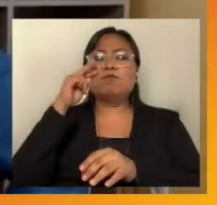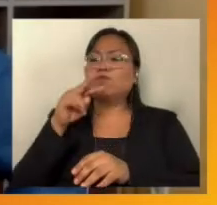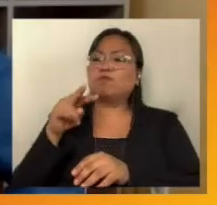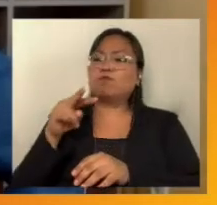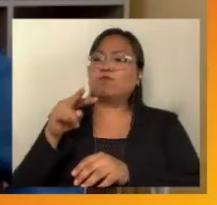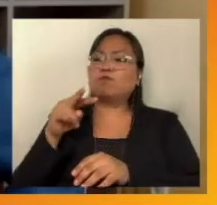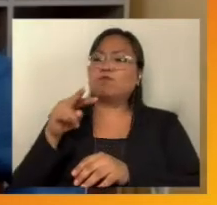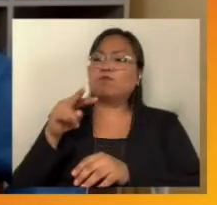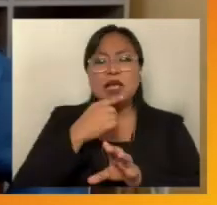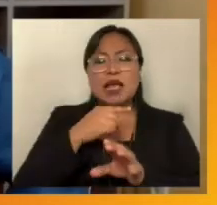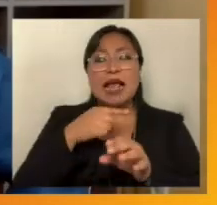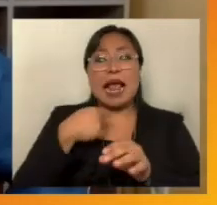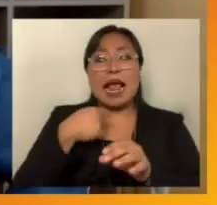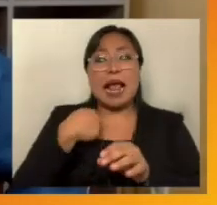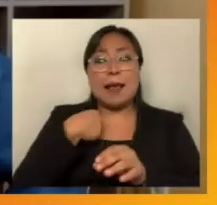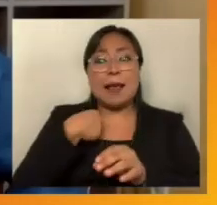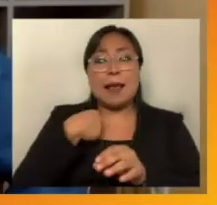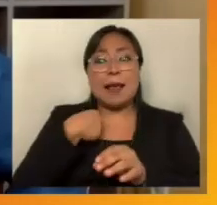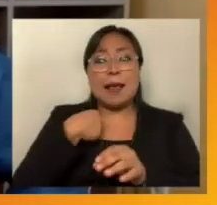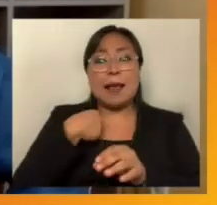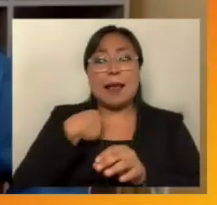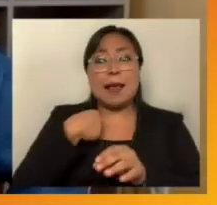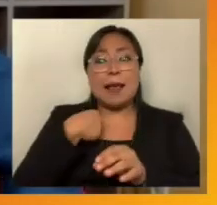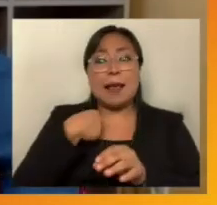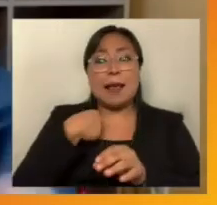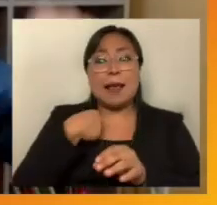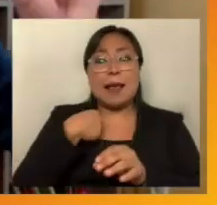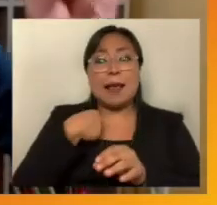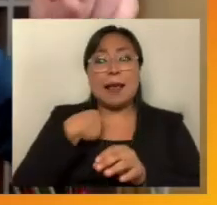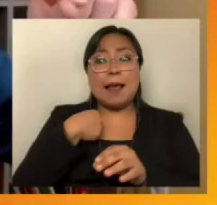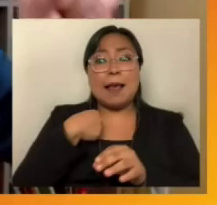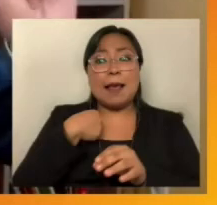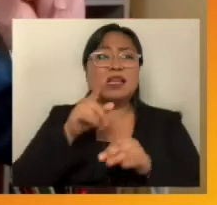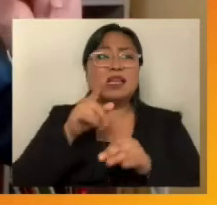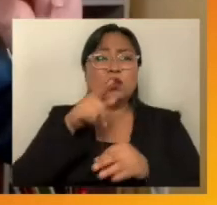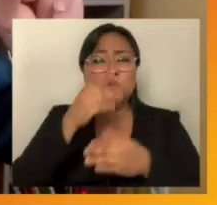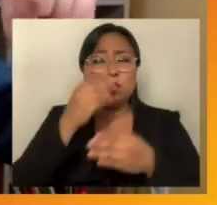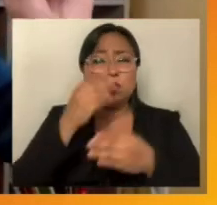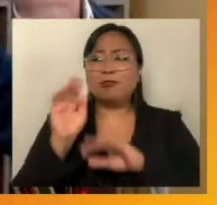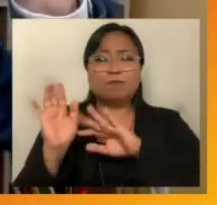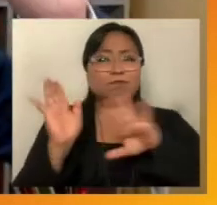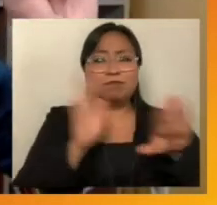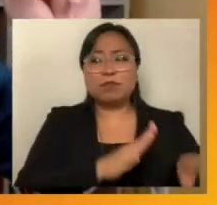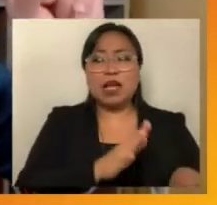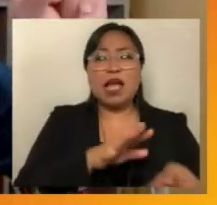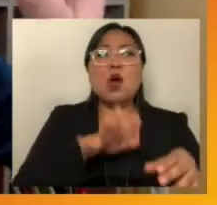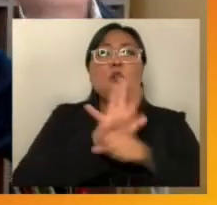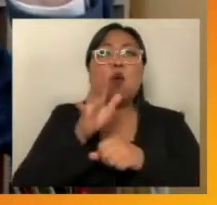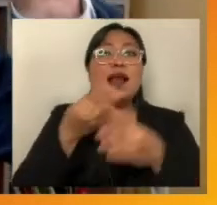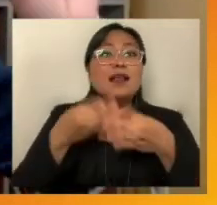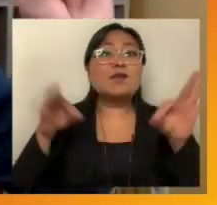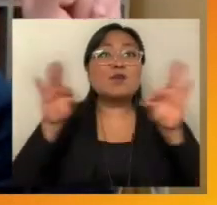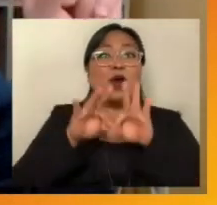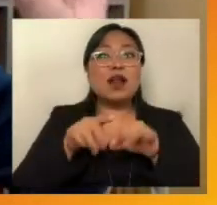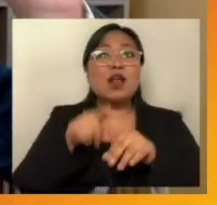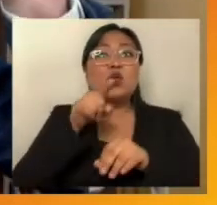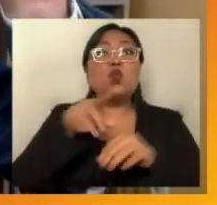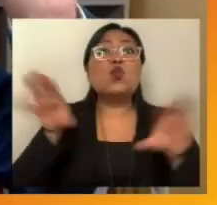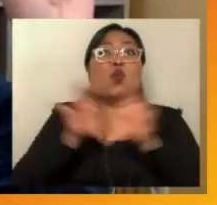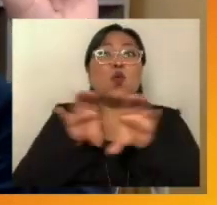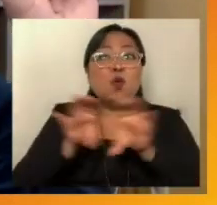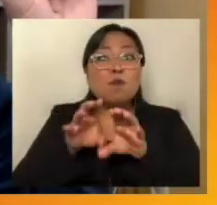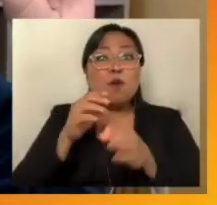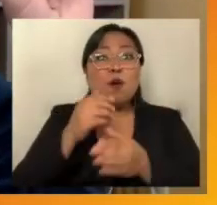muy poco tus estudios y lo que seas. Lo único que le importa es cómo le